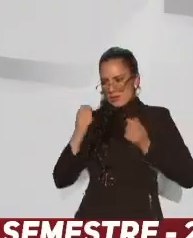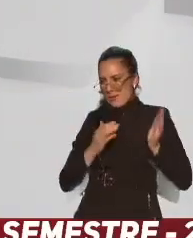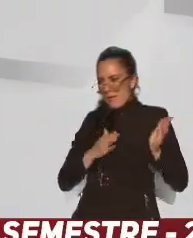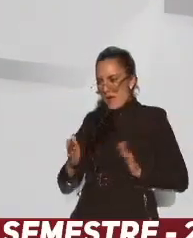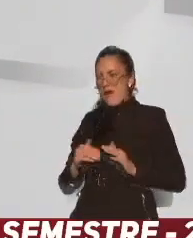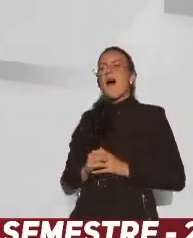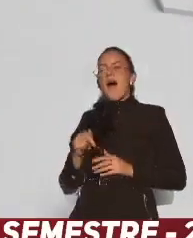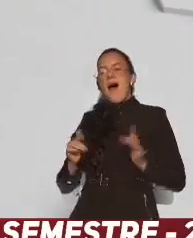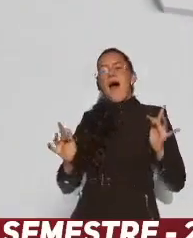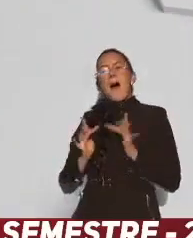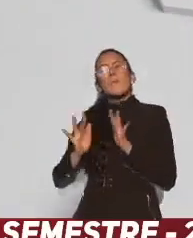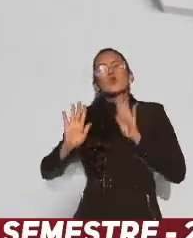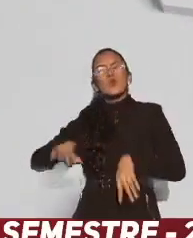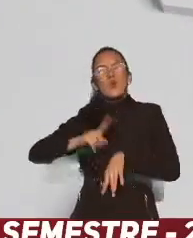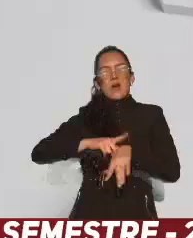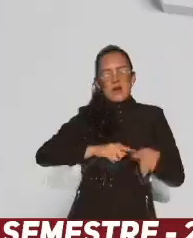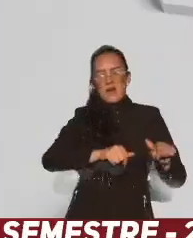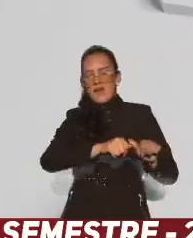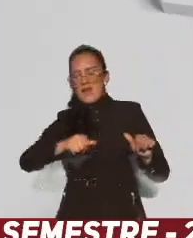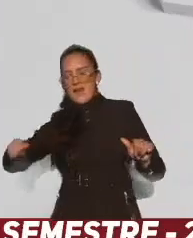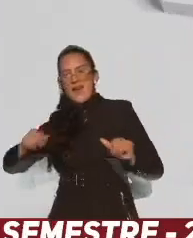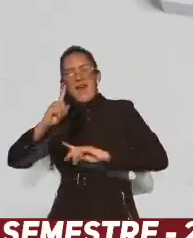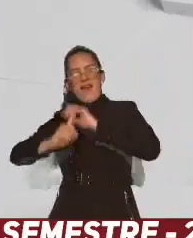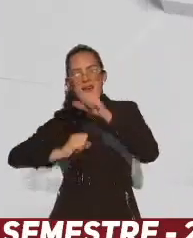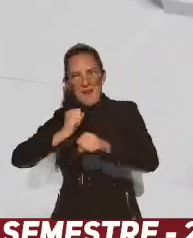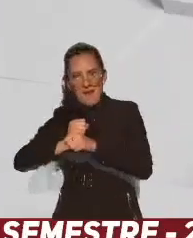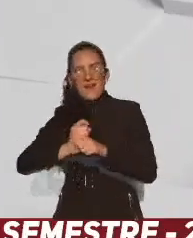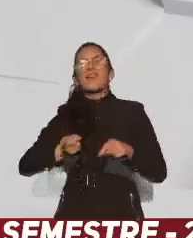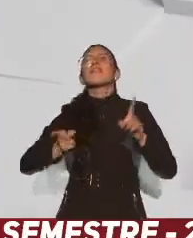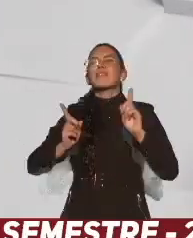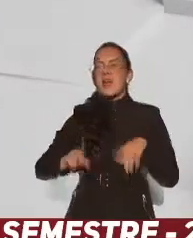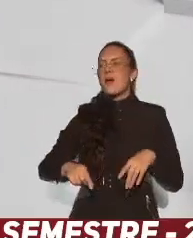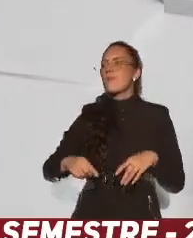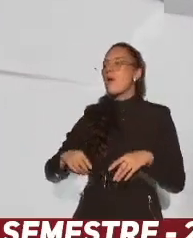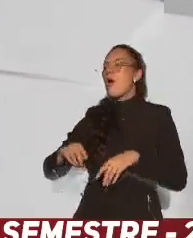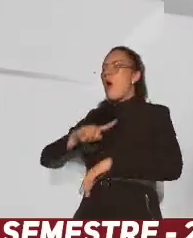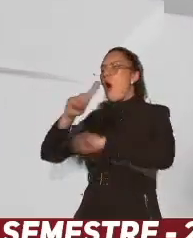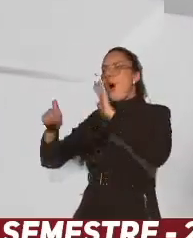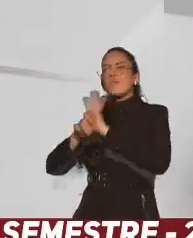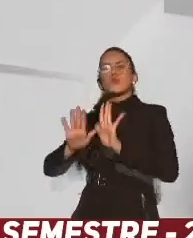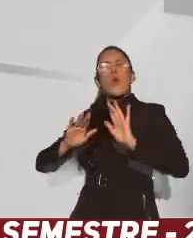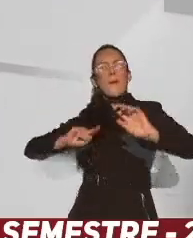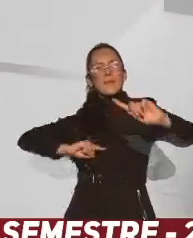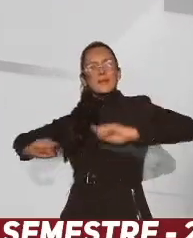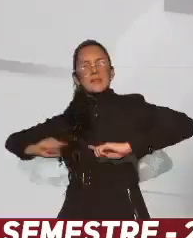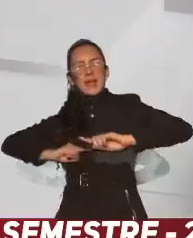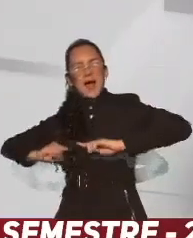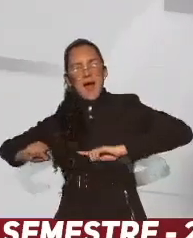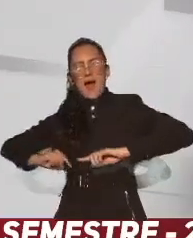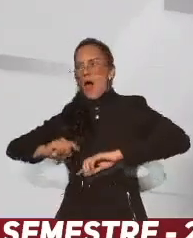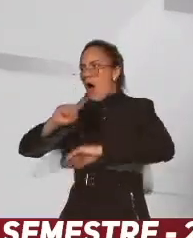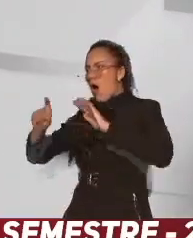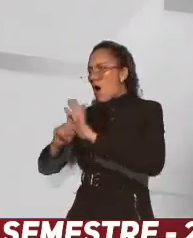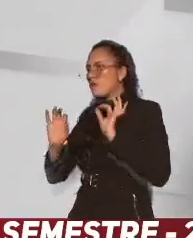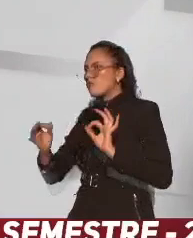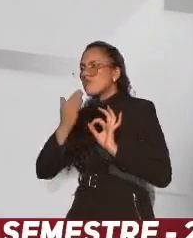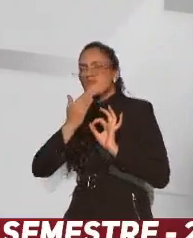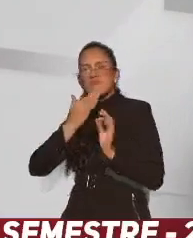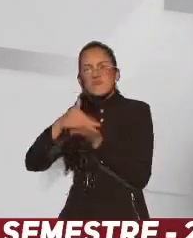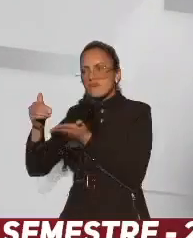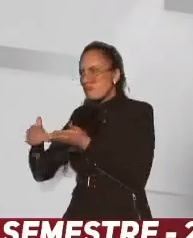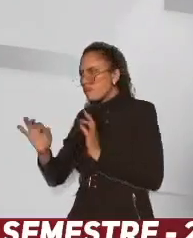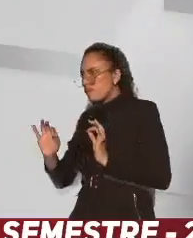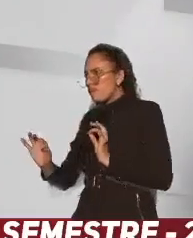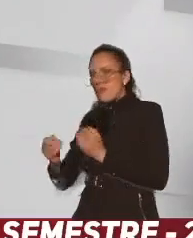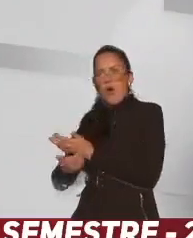plan anual de adquisiciones, en nuestras órdenes administrativas de partidas fiscales que son emitidas